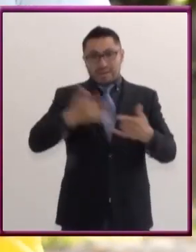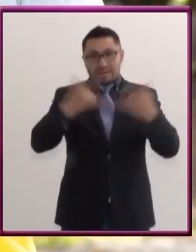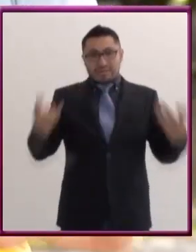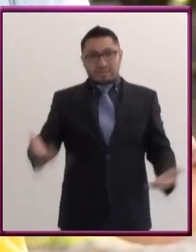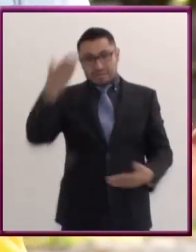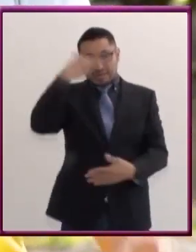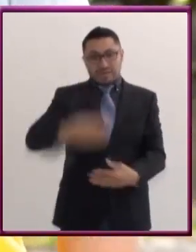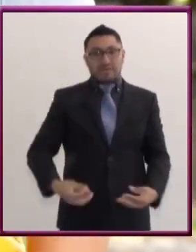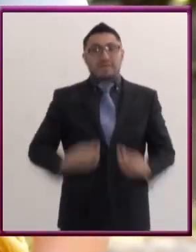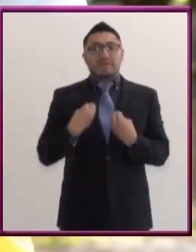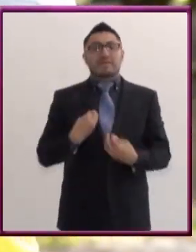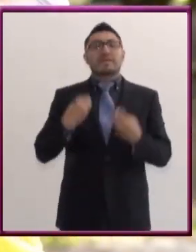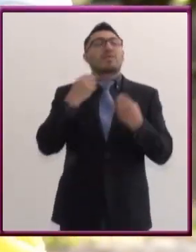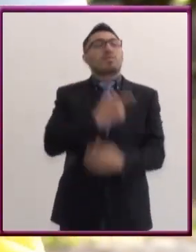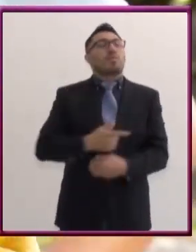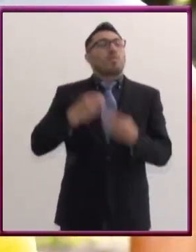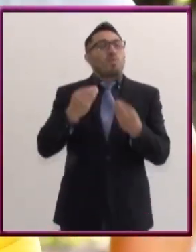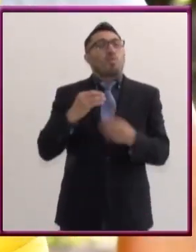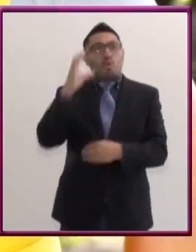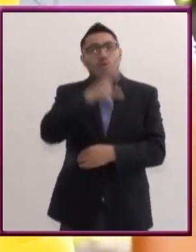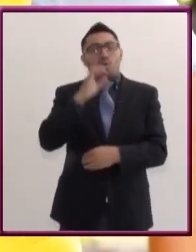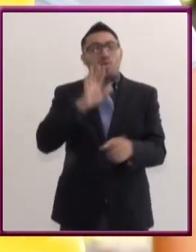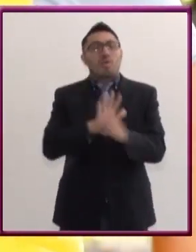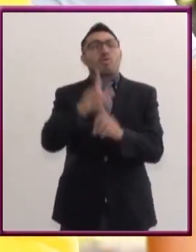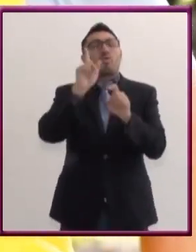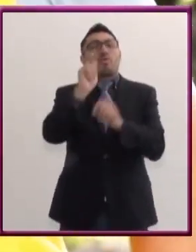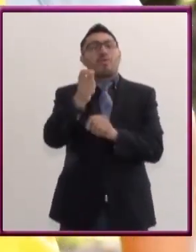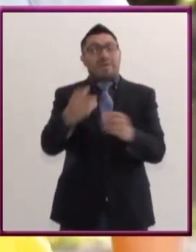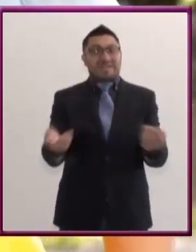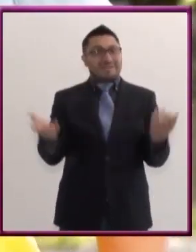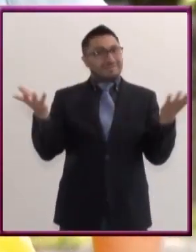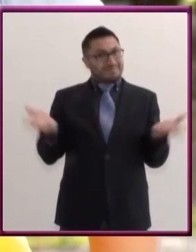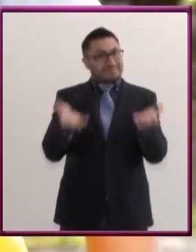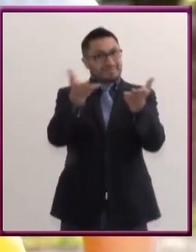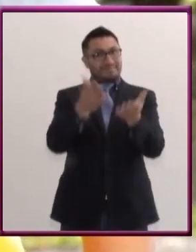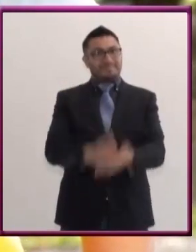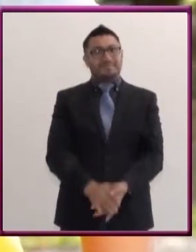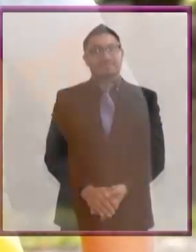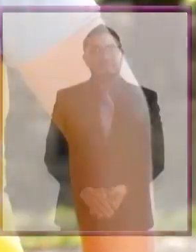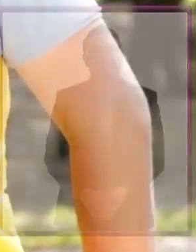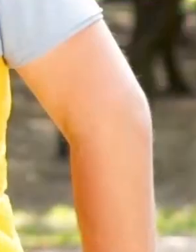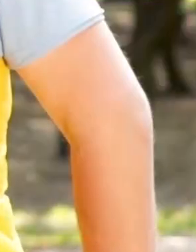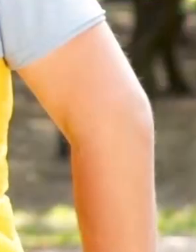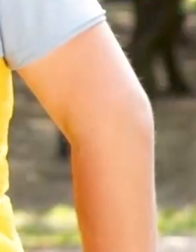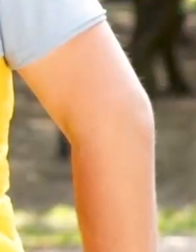Histórica, Saber Vivir. Me da mucha curiosidad de qué tratará. Sí, pues vamos pues.